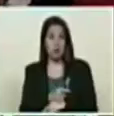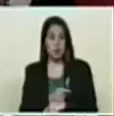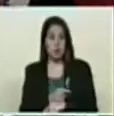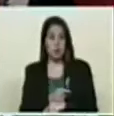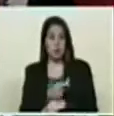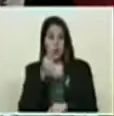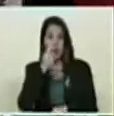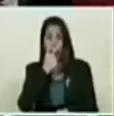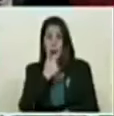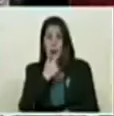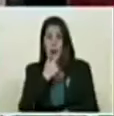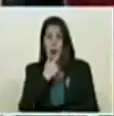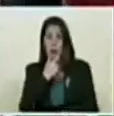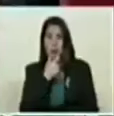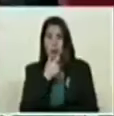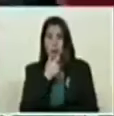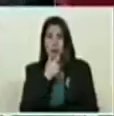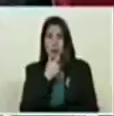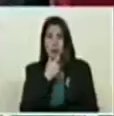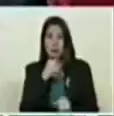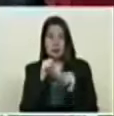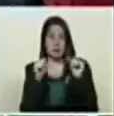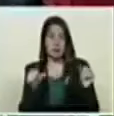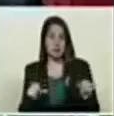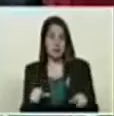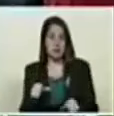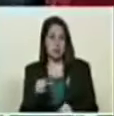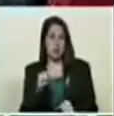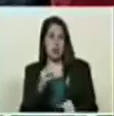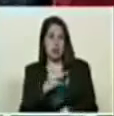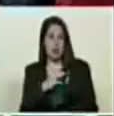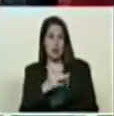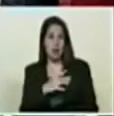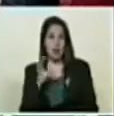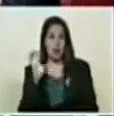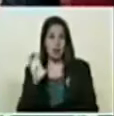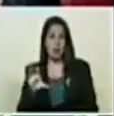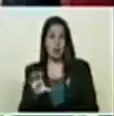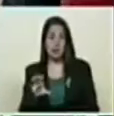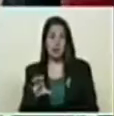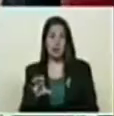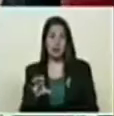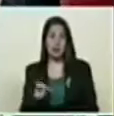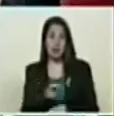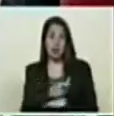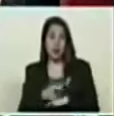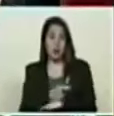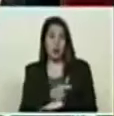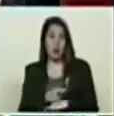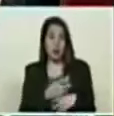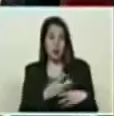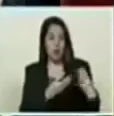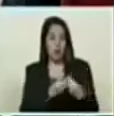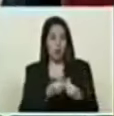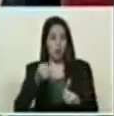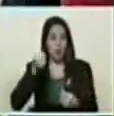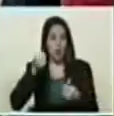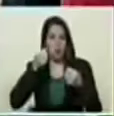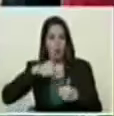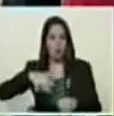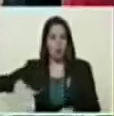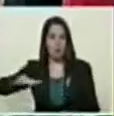Compañero Lacaba, con el sistema de carné de la patria, gobernar con el pueblo, para el